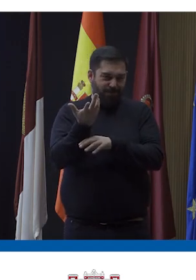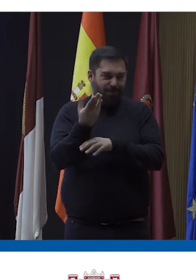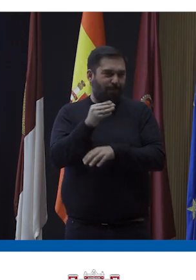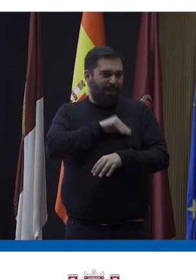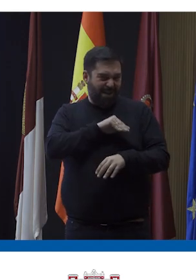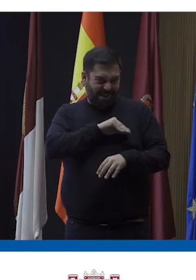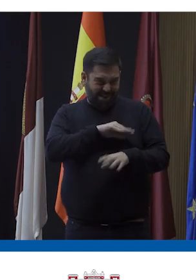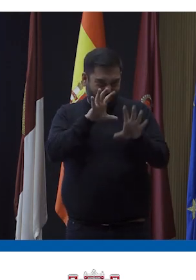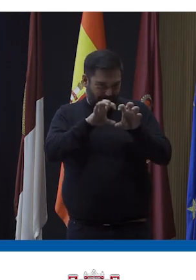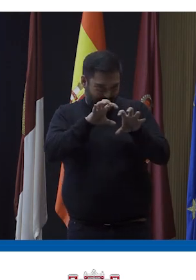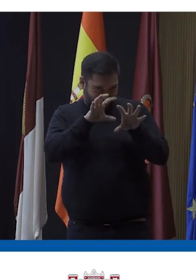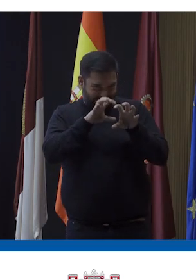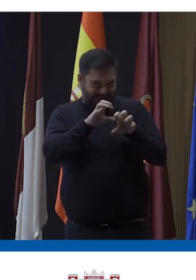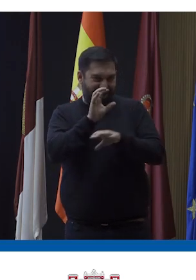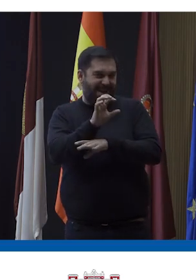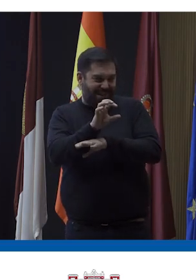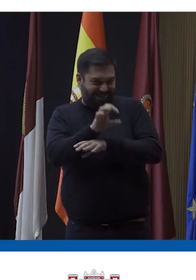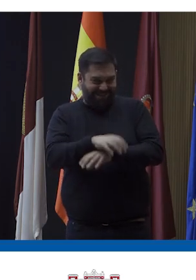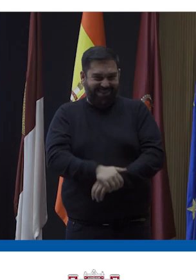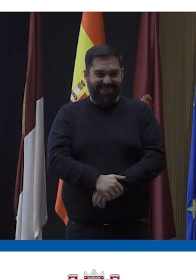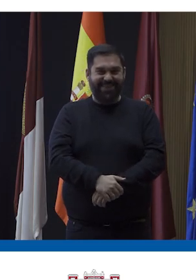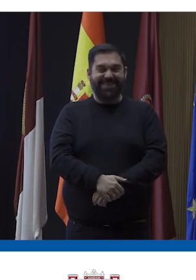Nunca es demasiado, Paco.